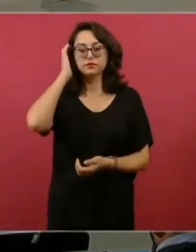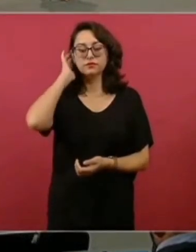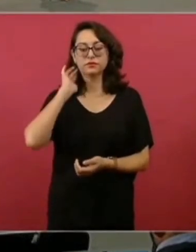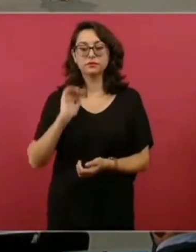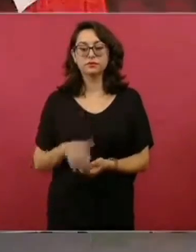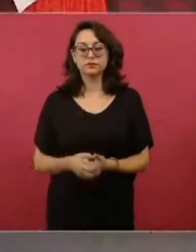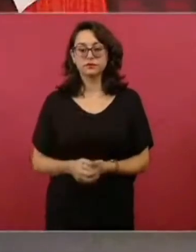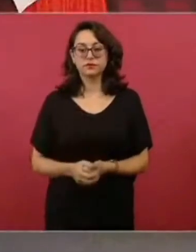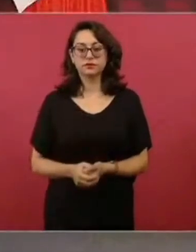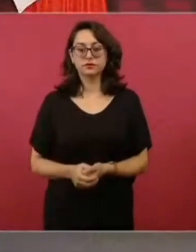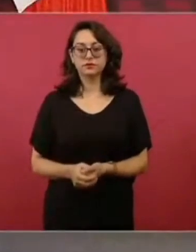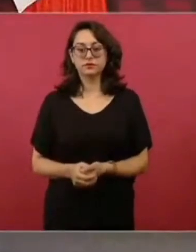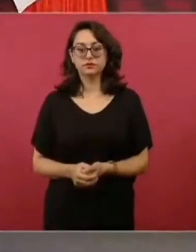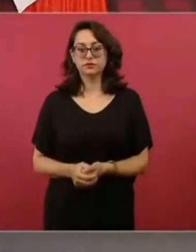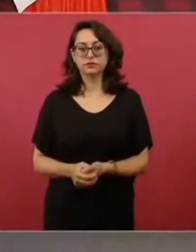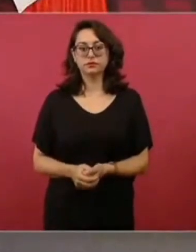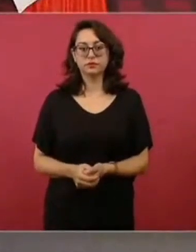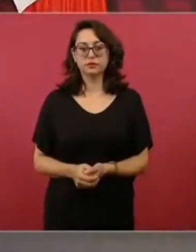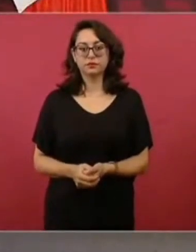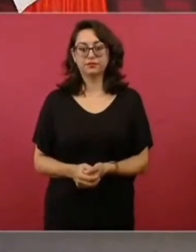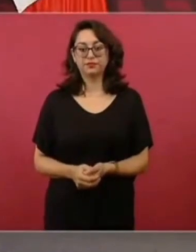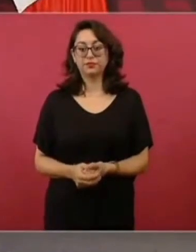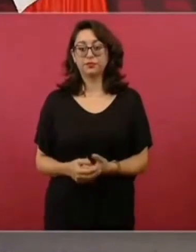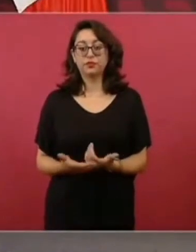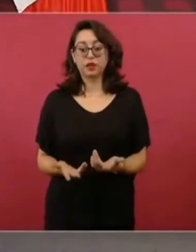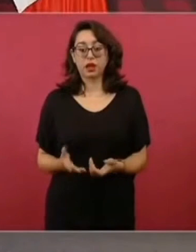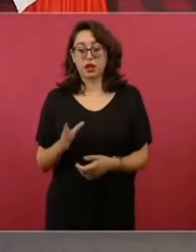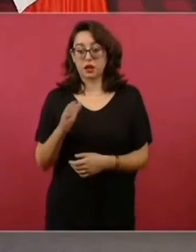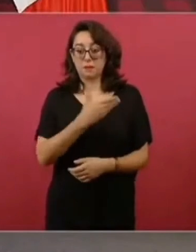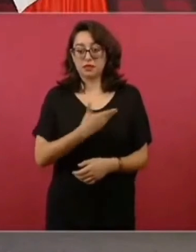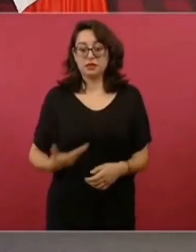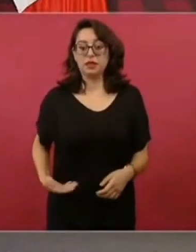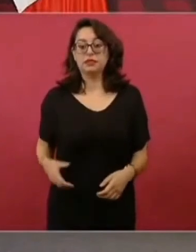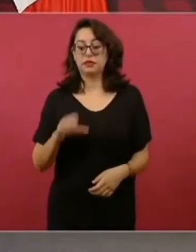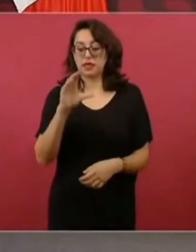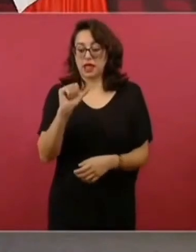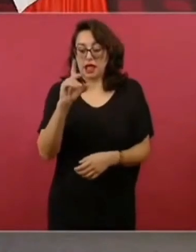fueron los años de mayor letalidad,